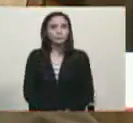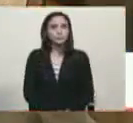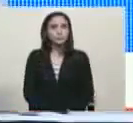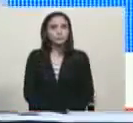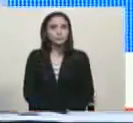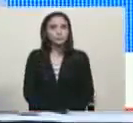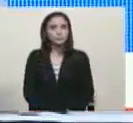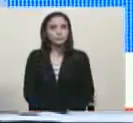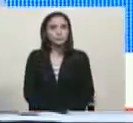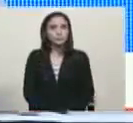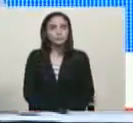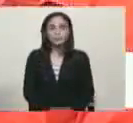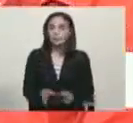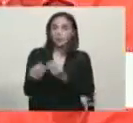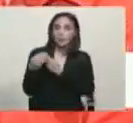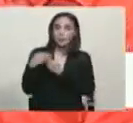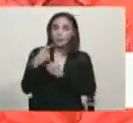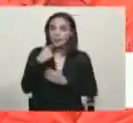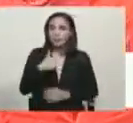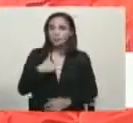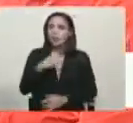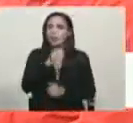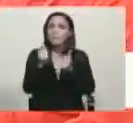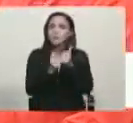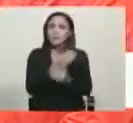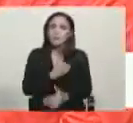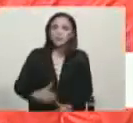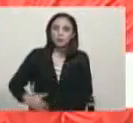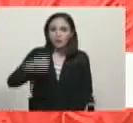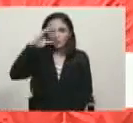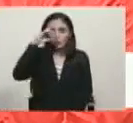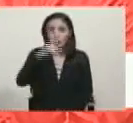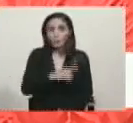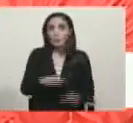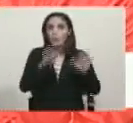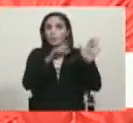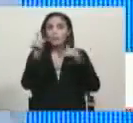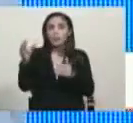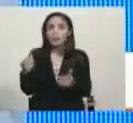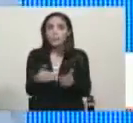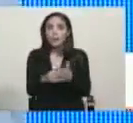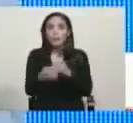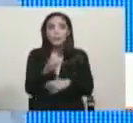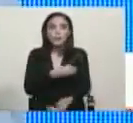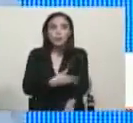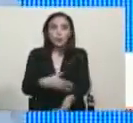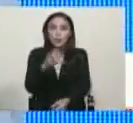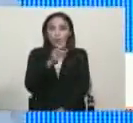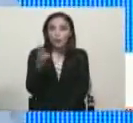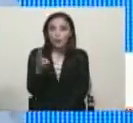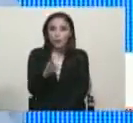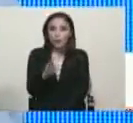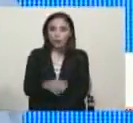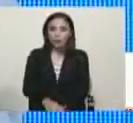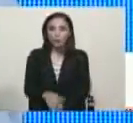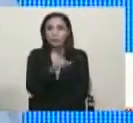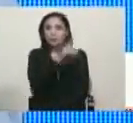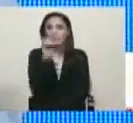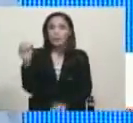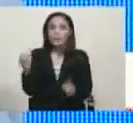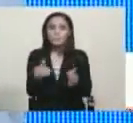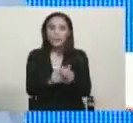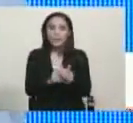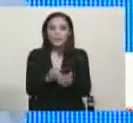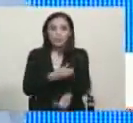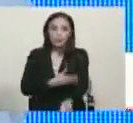Me dice la vicepresidenta, casi 90 mil millones de euros, casi 100 mil millones de